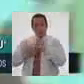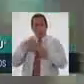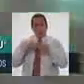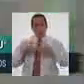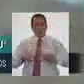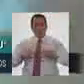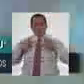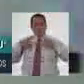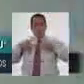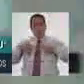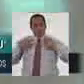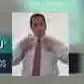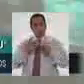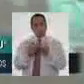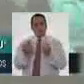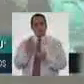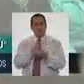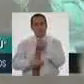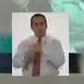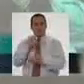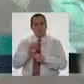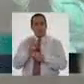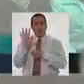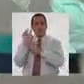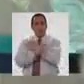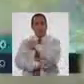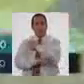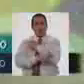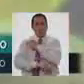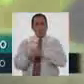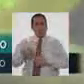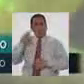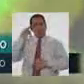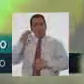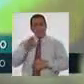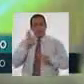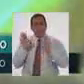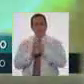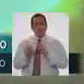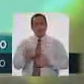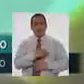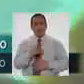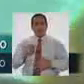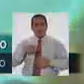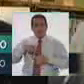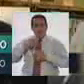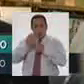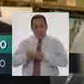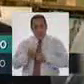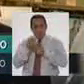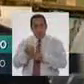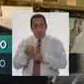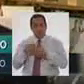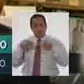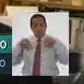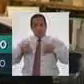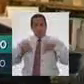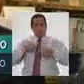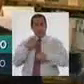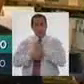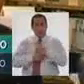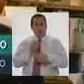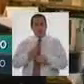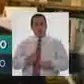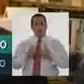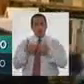las agroexportaciones. Estas son las cifras proyectadas por el Ministerio de Agricultura y Riego. Este año, en un buen